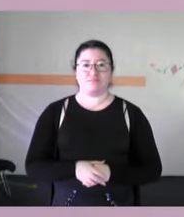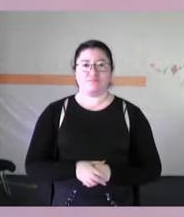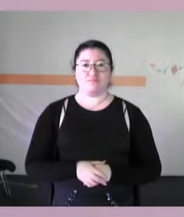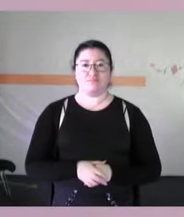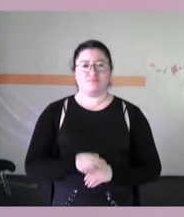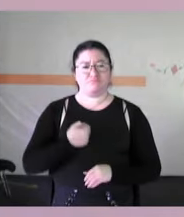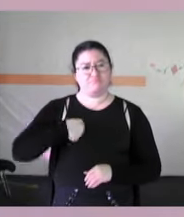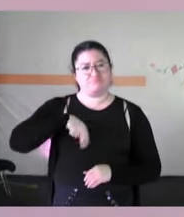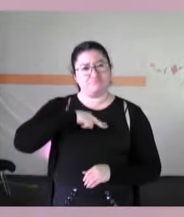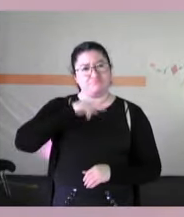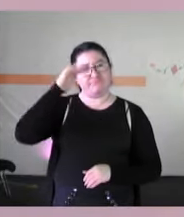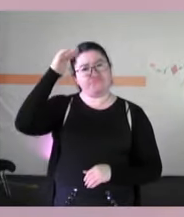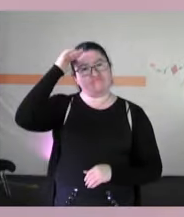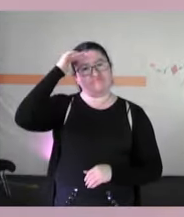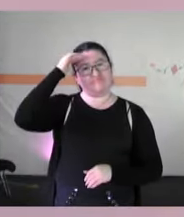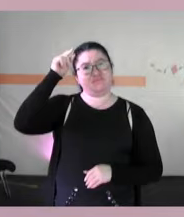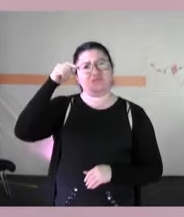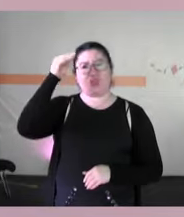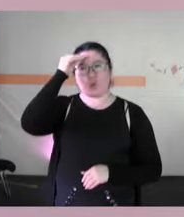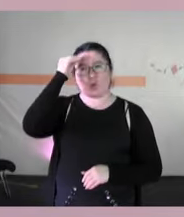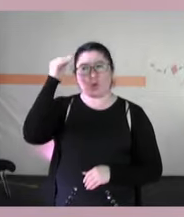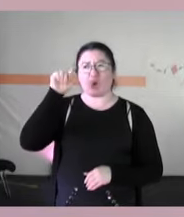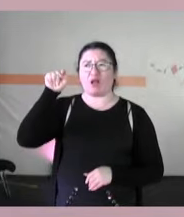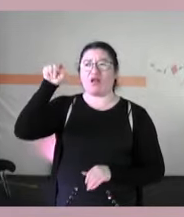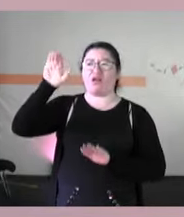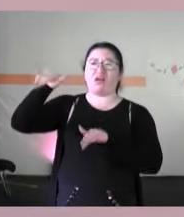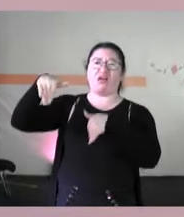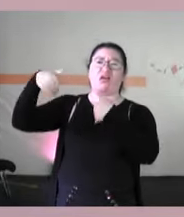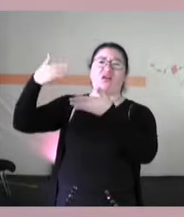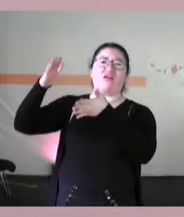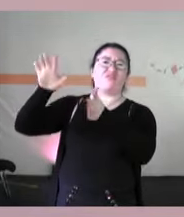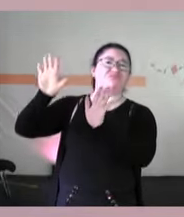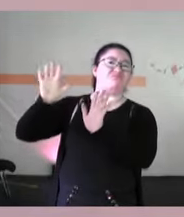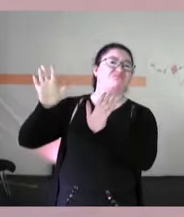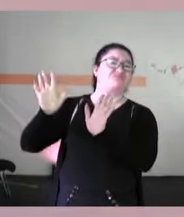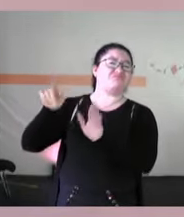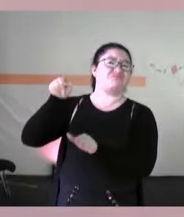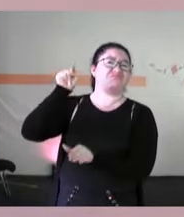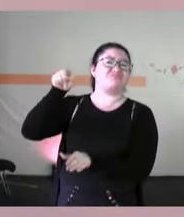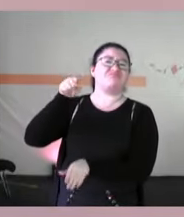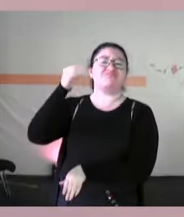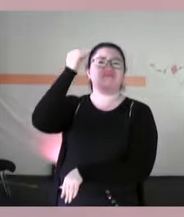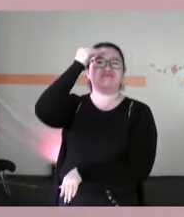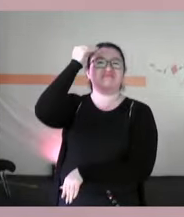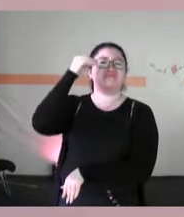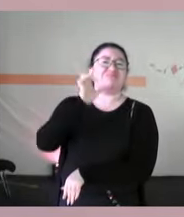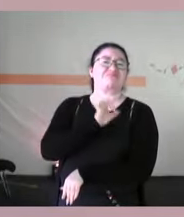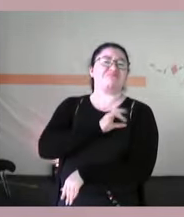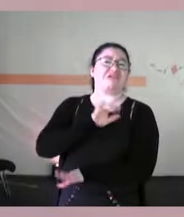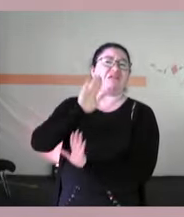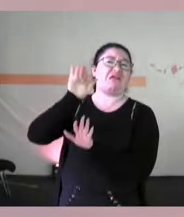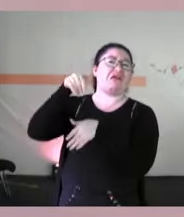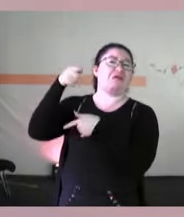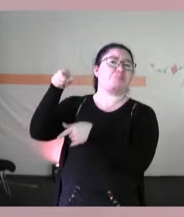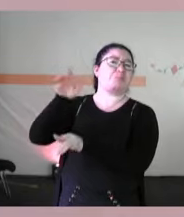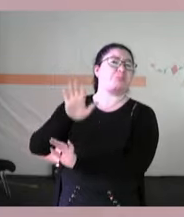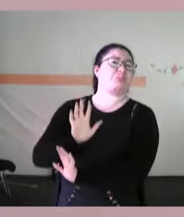seguimos pensando que el horror está en otro lado, ¿no? Seguimos pensando que el terror está en otro lado.